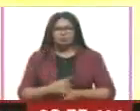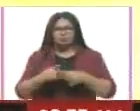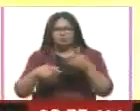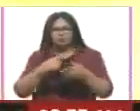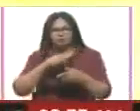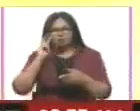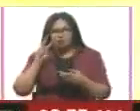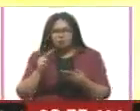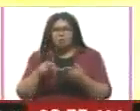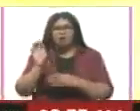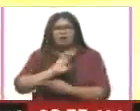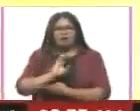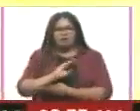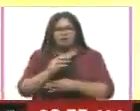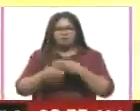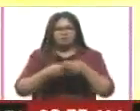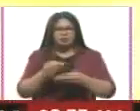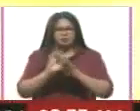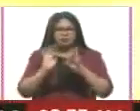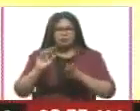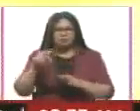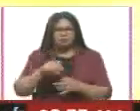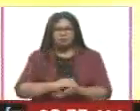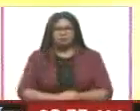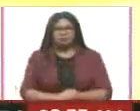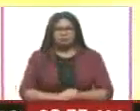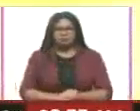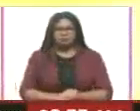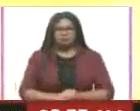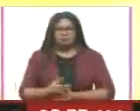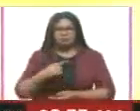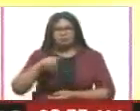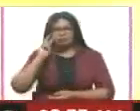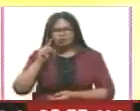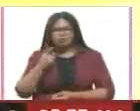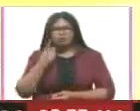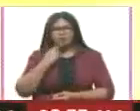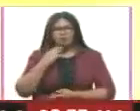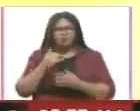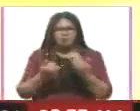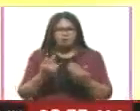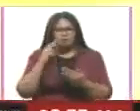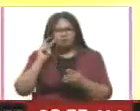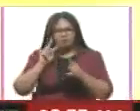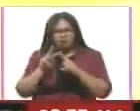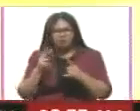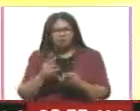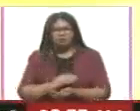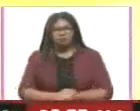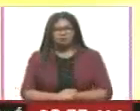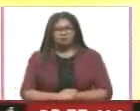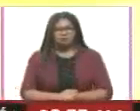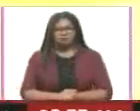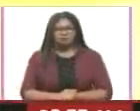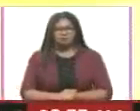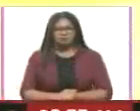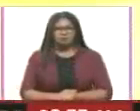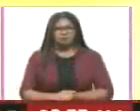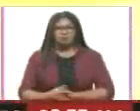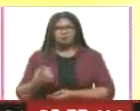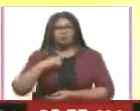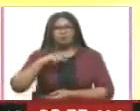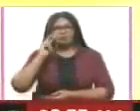en Caracas se hizo a la... Se practicó, se construyó edificios modernos, pero que responden a